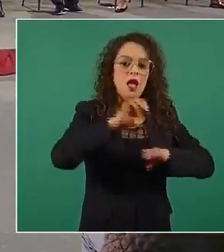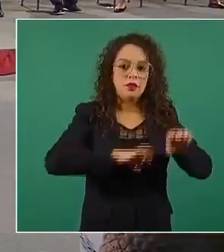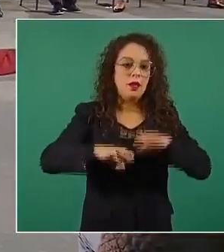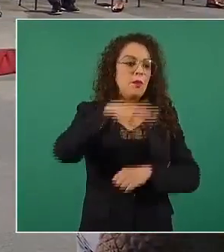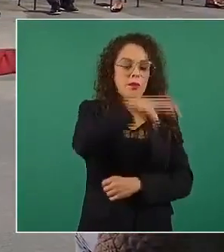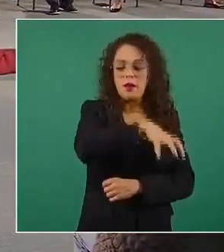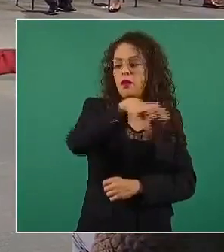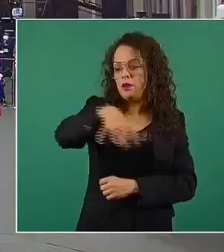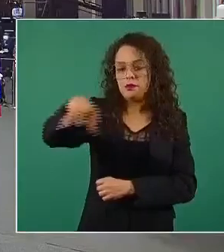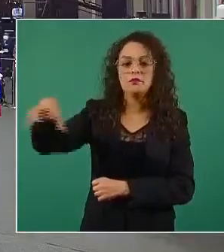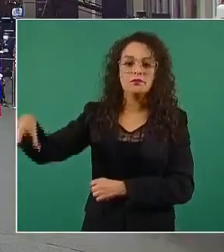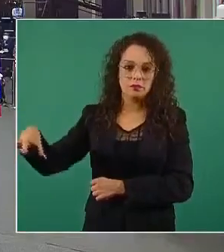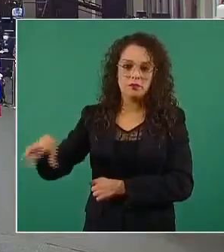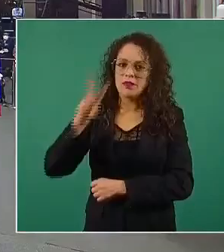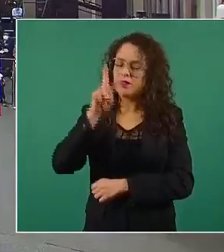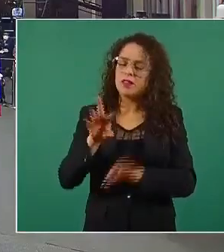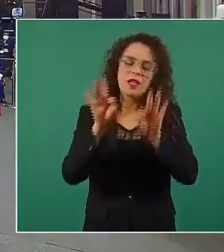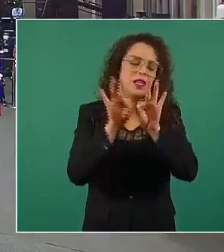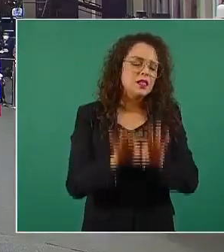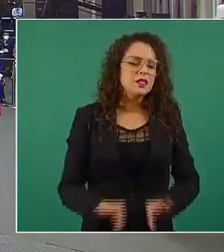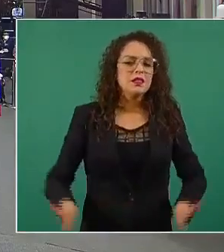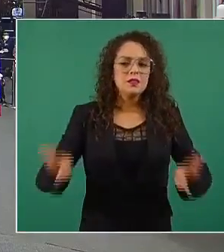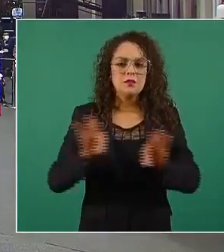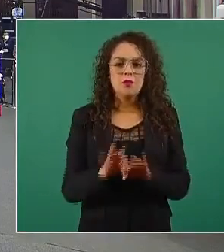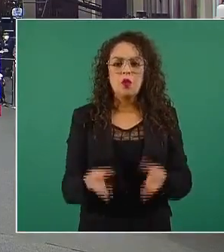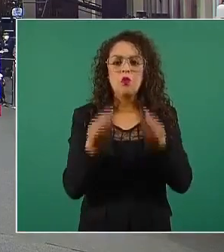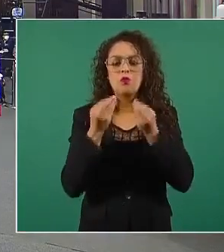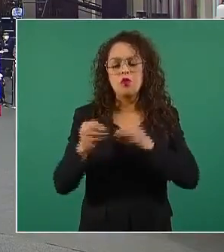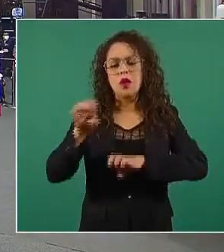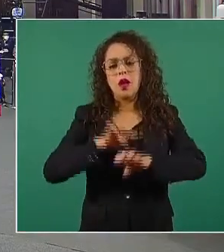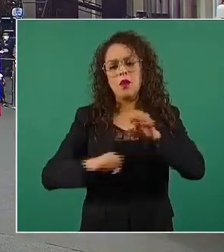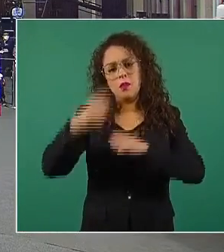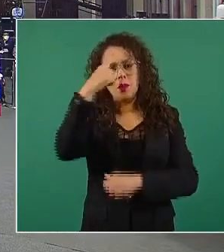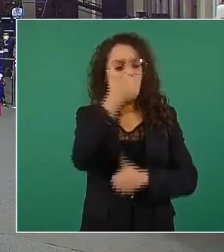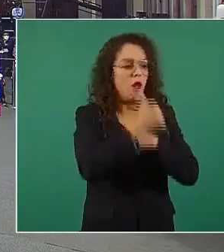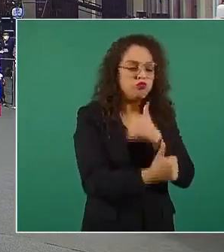Es importantísima la competencia, es como la democracia.